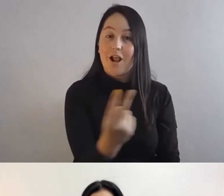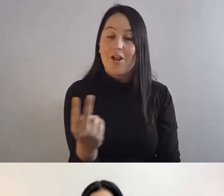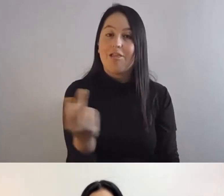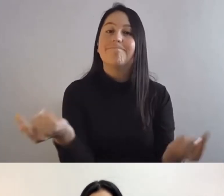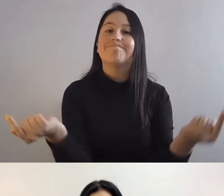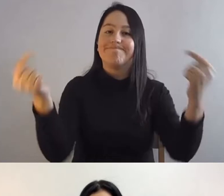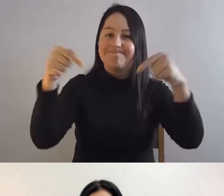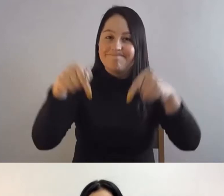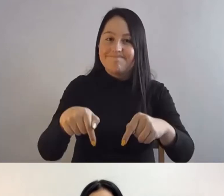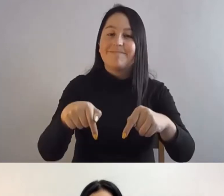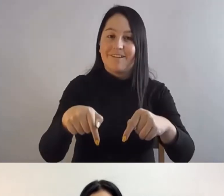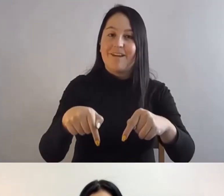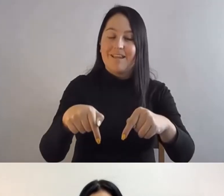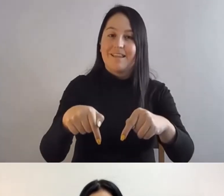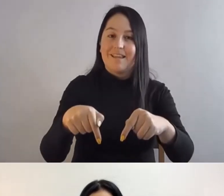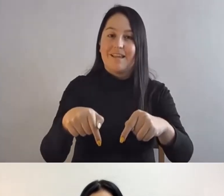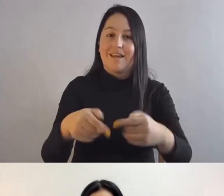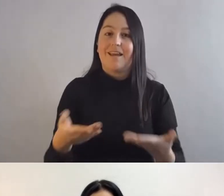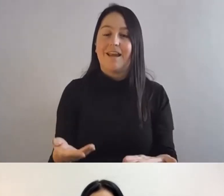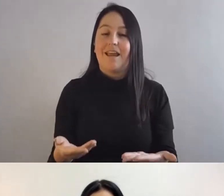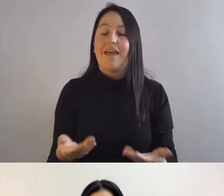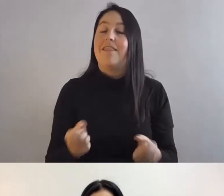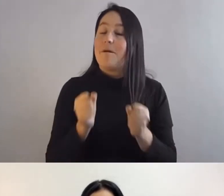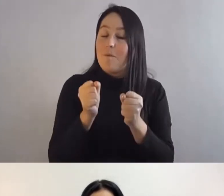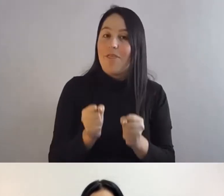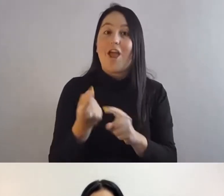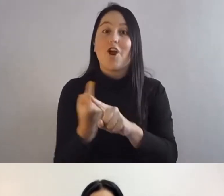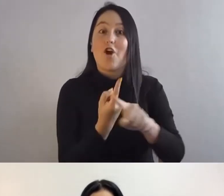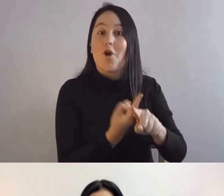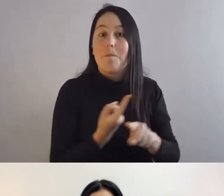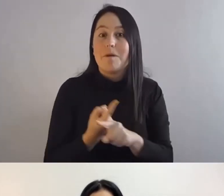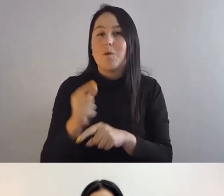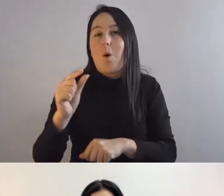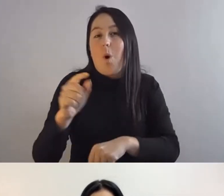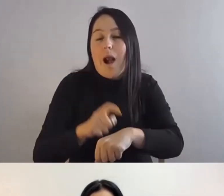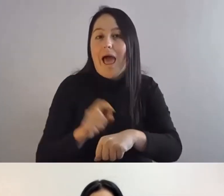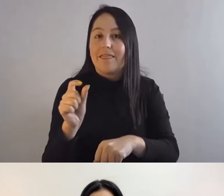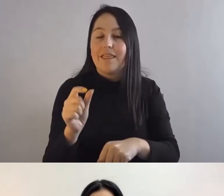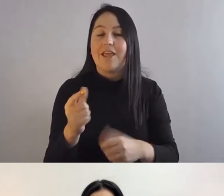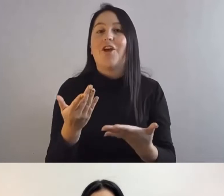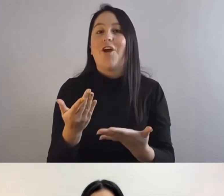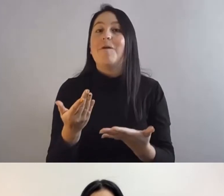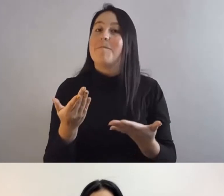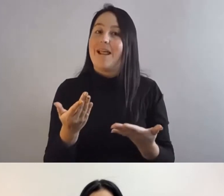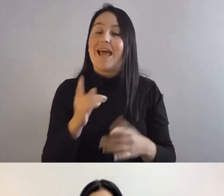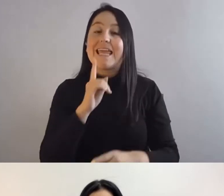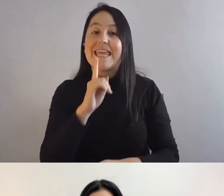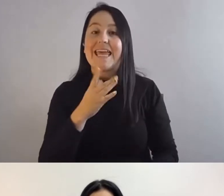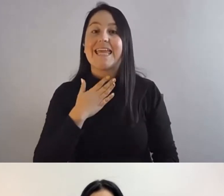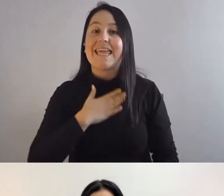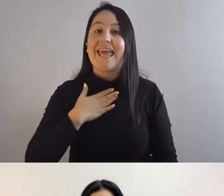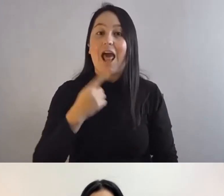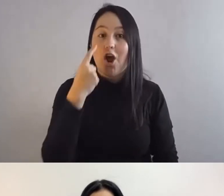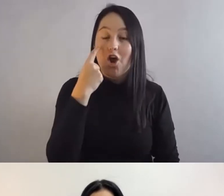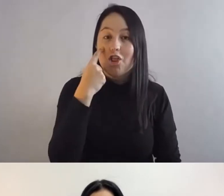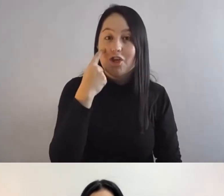por tener la disposición de conversar un ratito con todos los que quieren un poco conocer eh, en relación